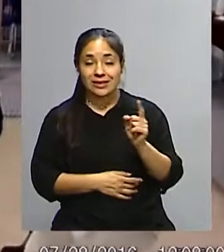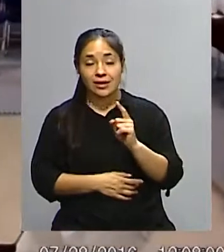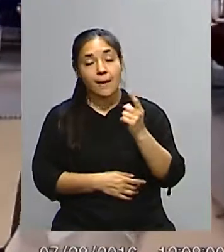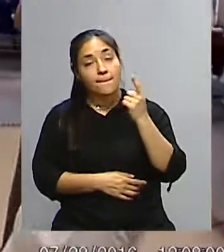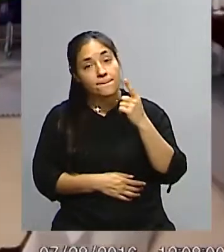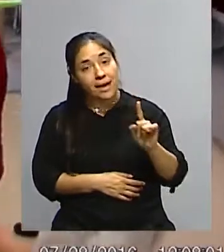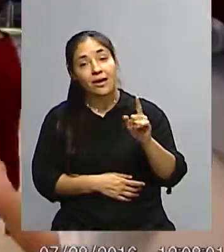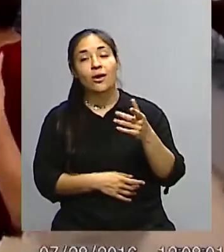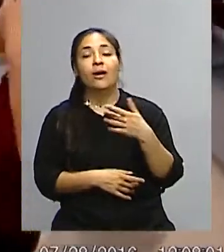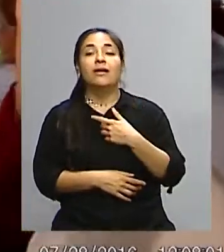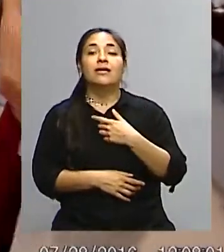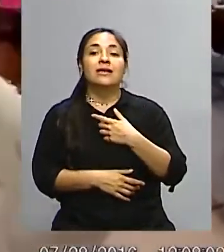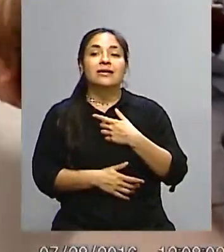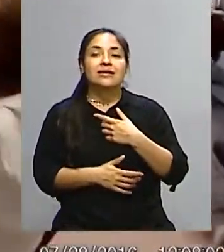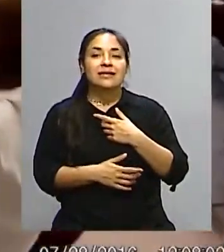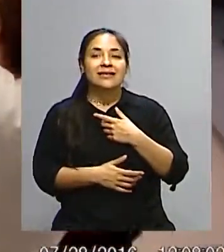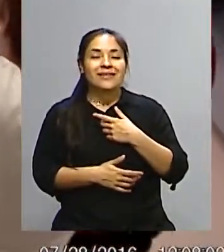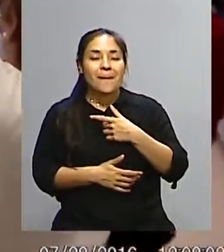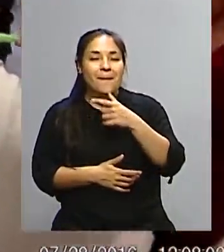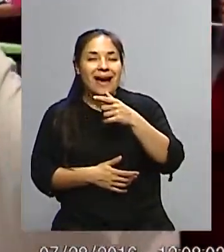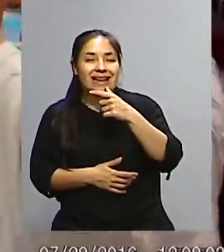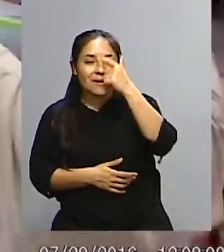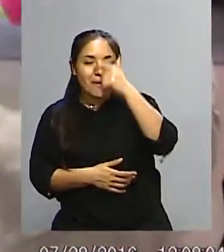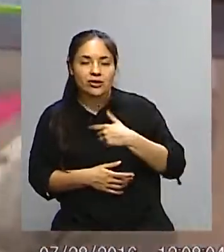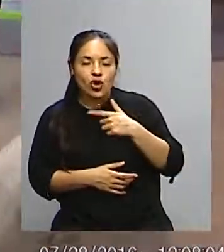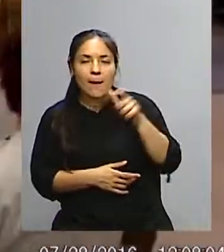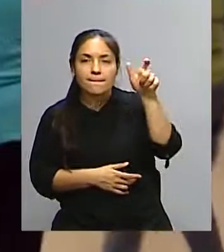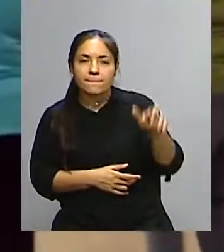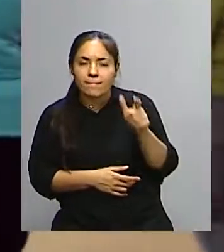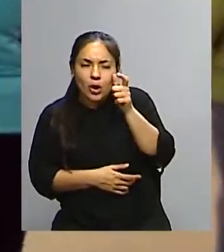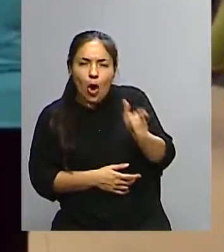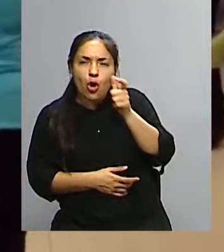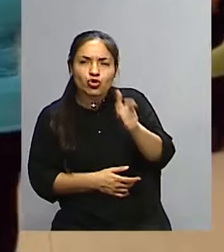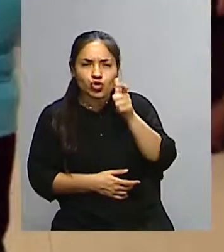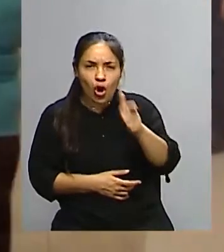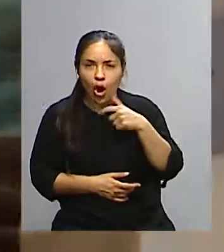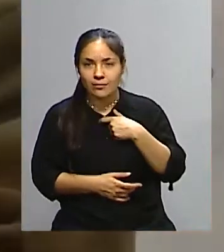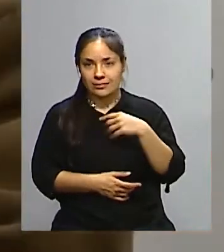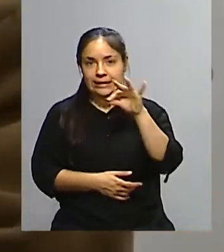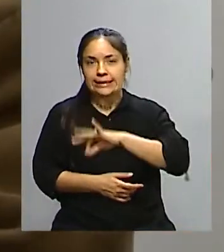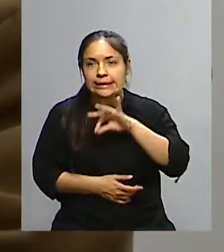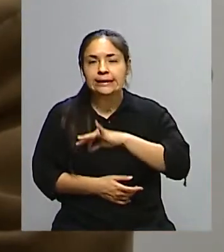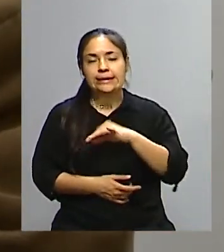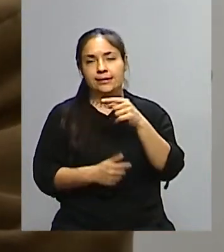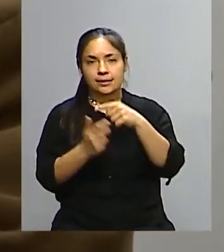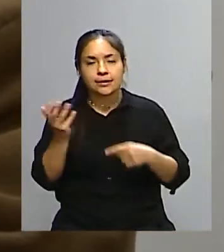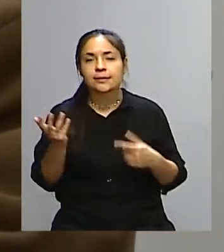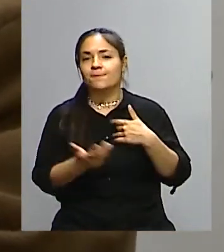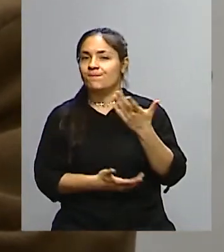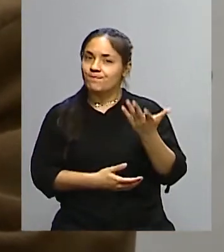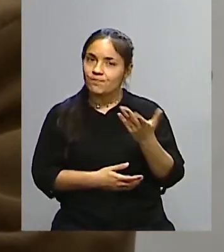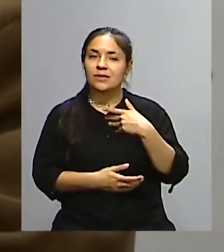muchas veces termina habiendo un control, puede derivar eso en un control de los ingresos de esa persona. Se